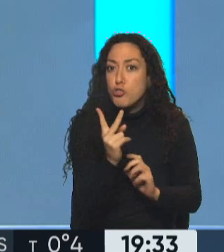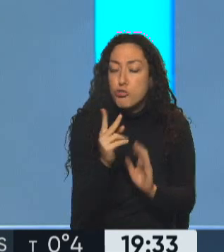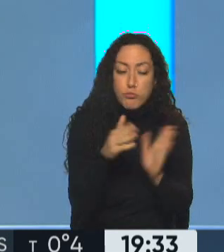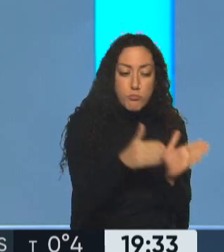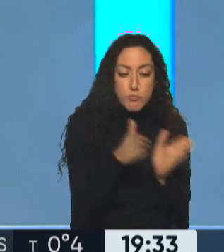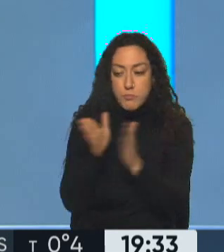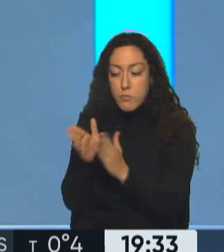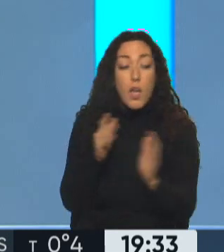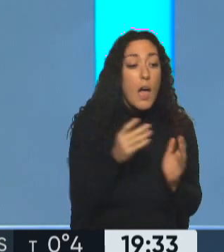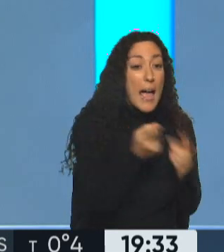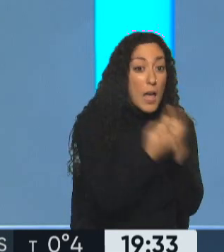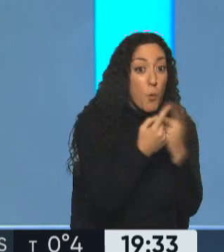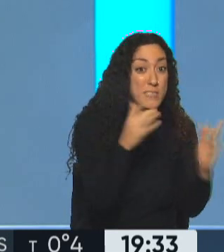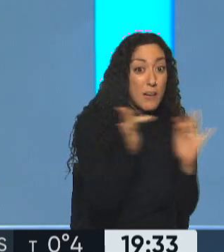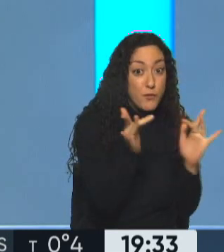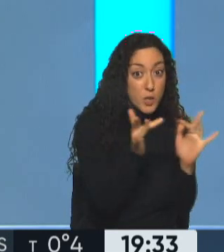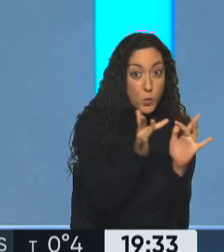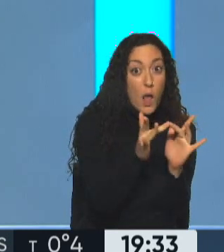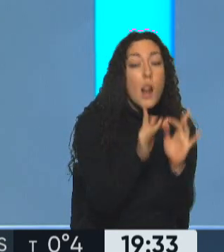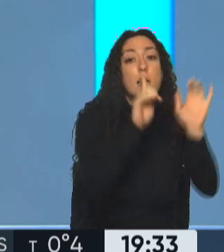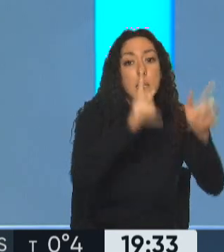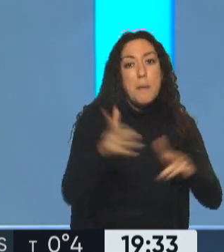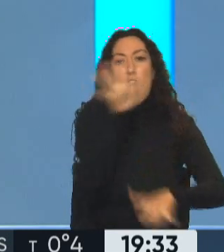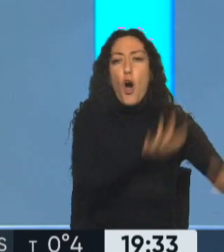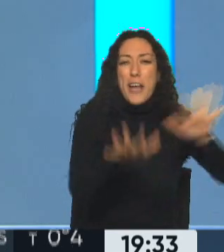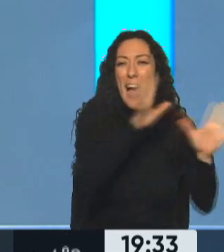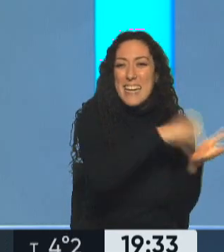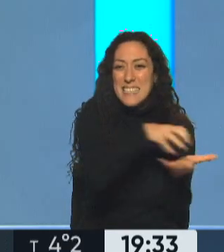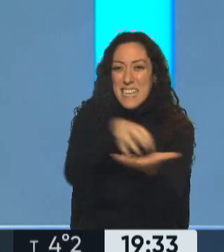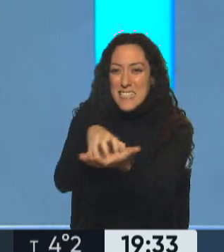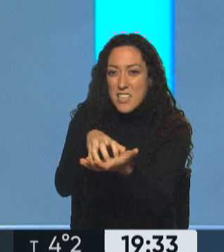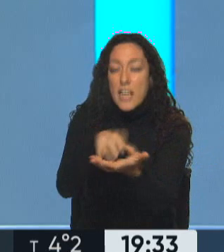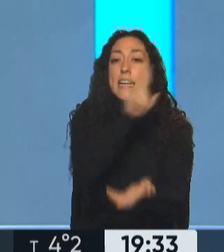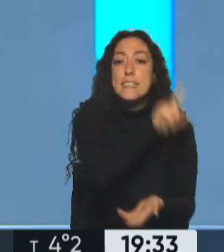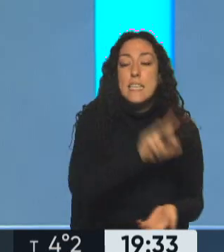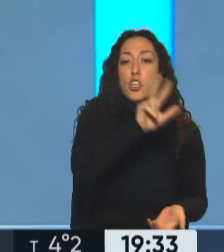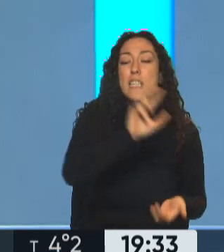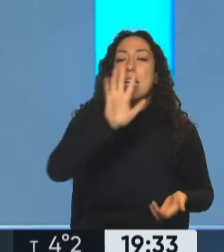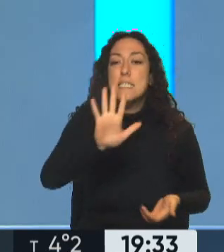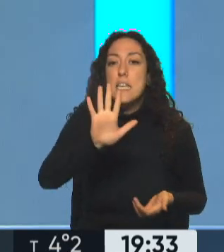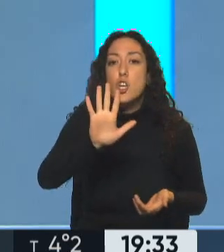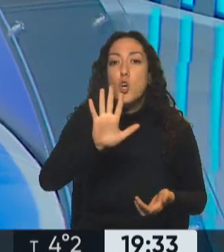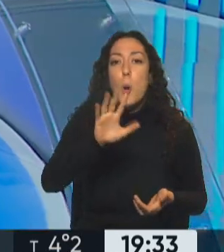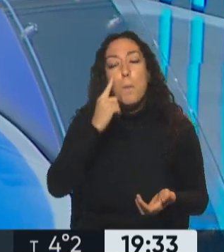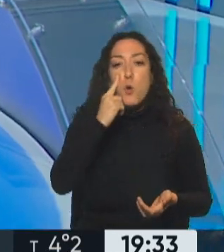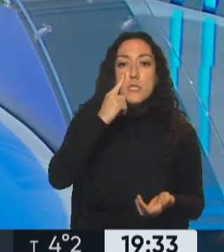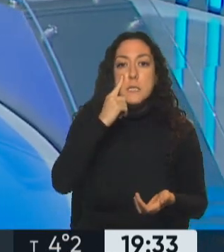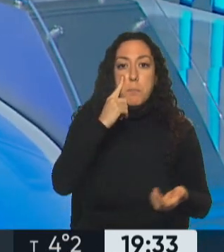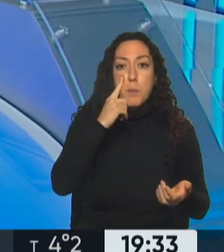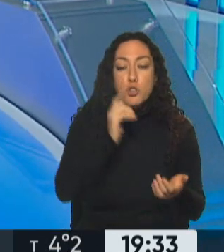de manera virtual, pero que también se garantizó con las organizaciones, que llegue a los 135 municipios de la provincia de Buenos